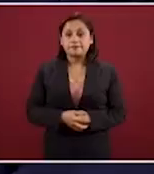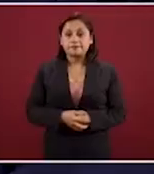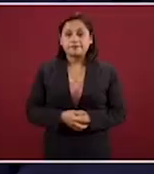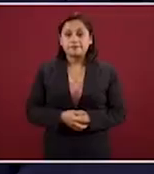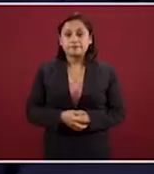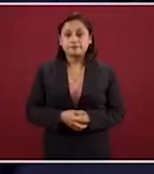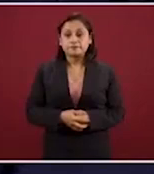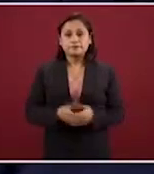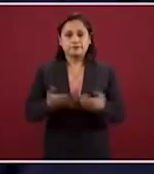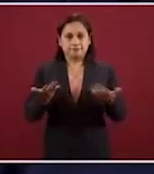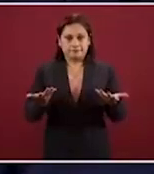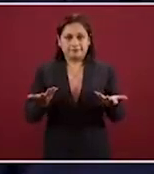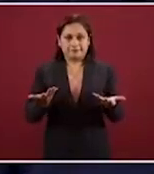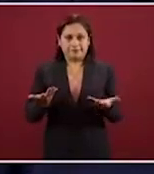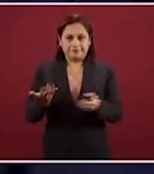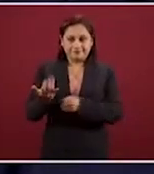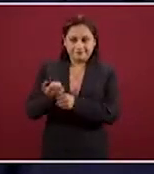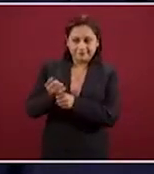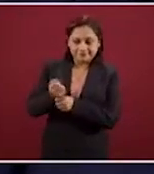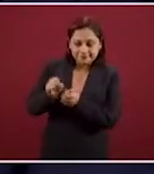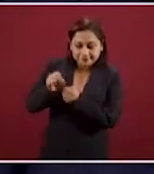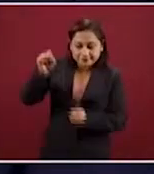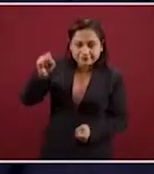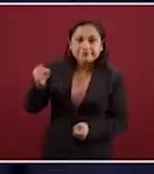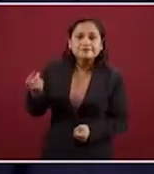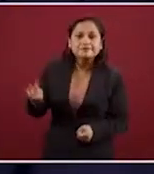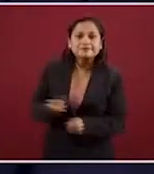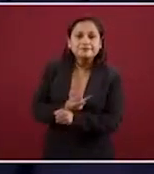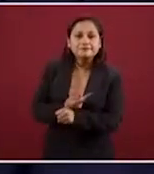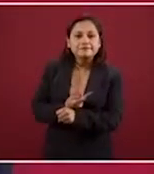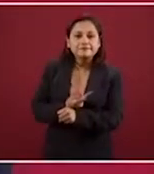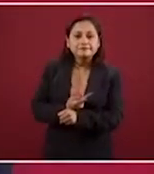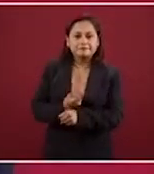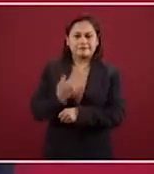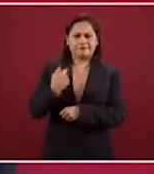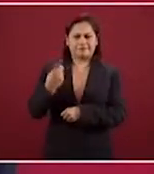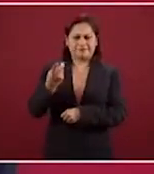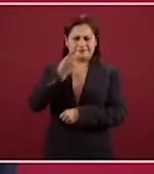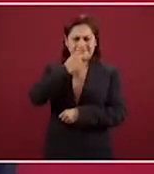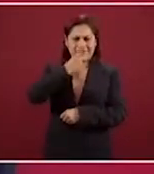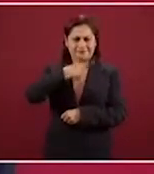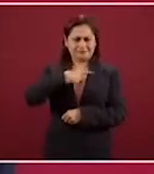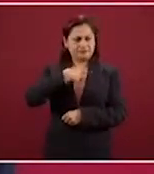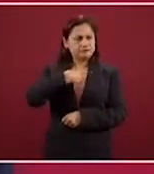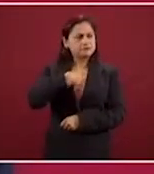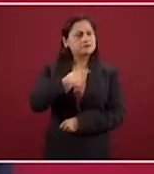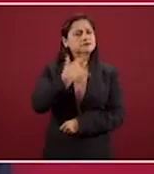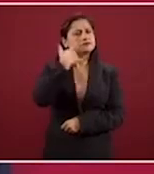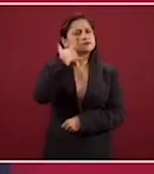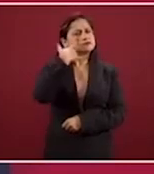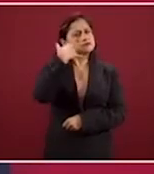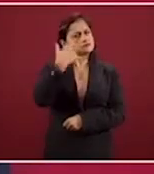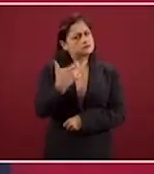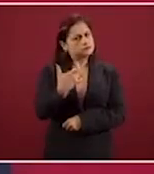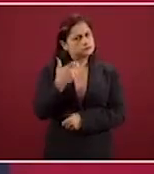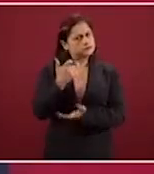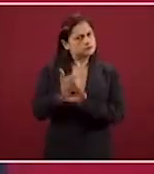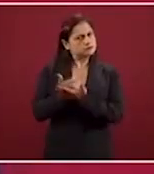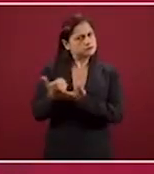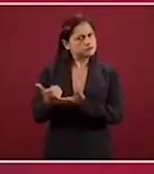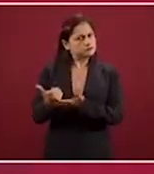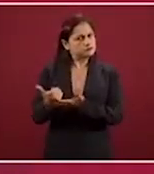A ver de qué se trata, pues también se me hace muy raro que no les estén pagando,